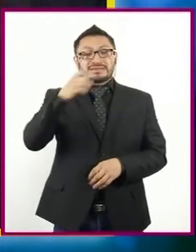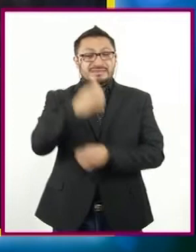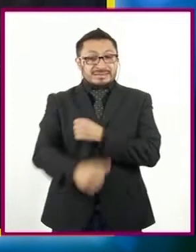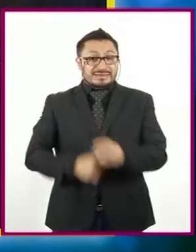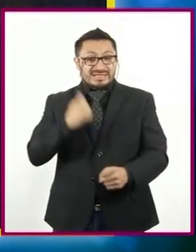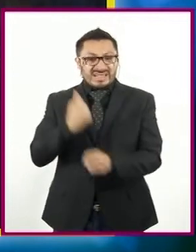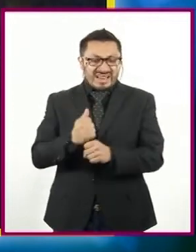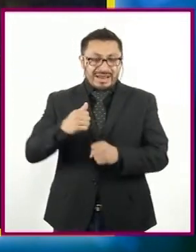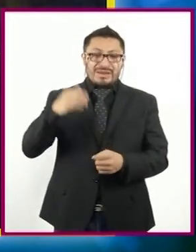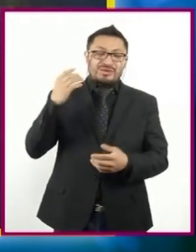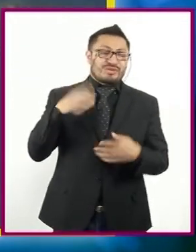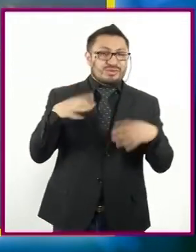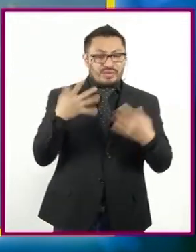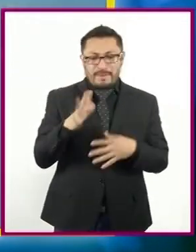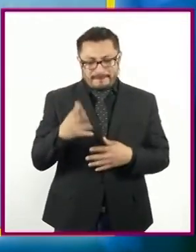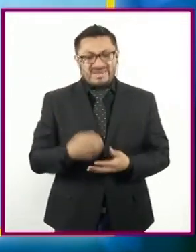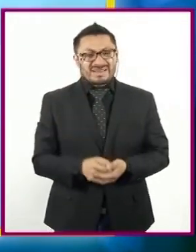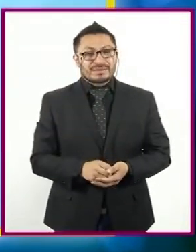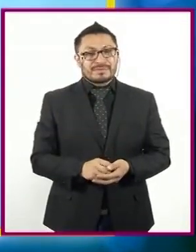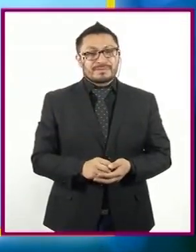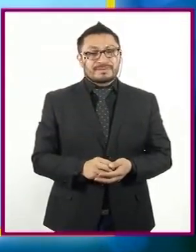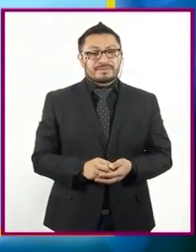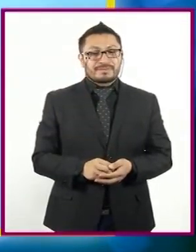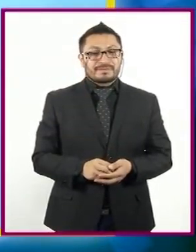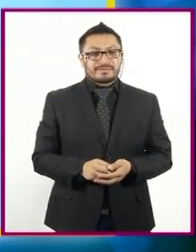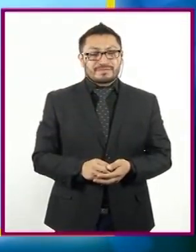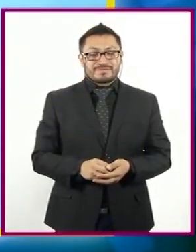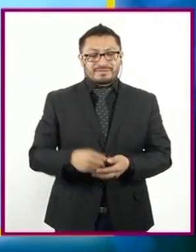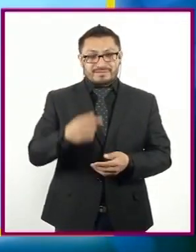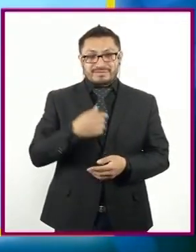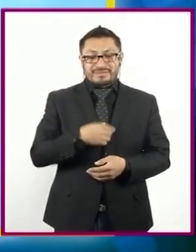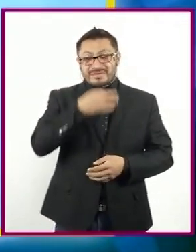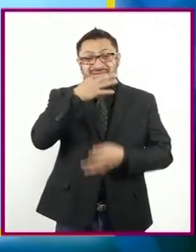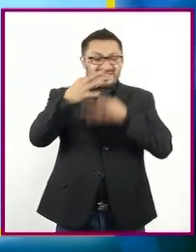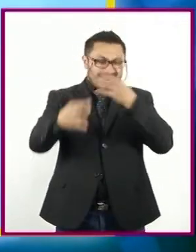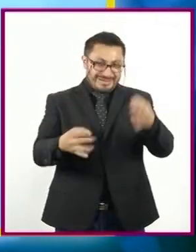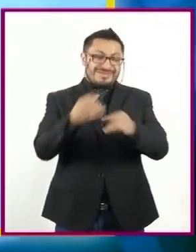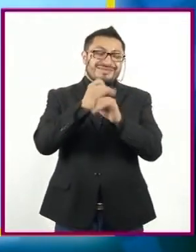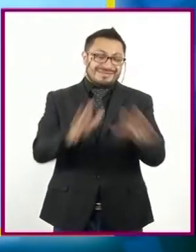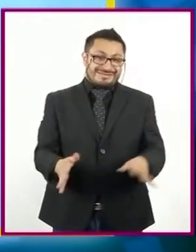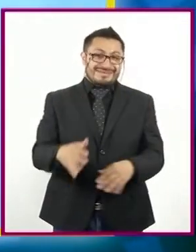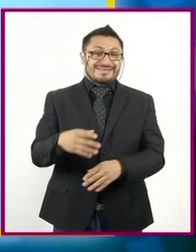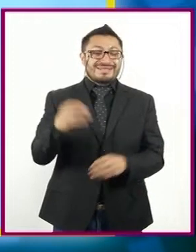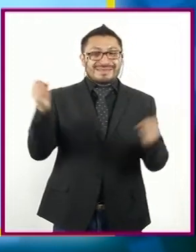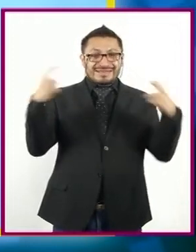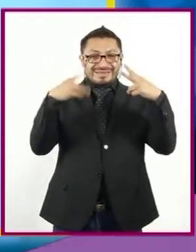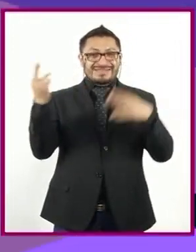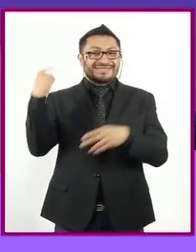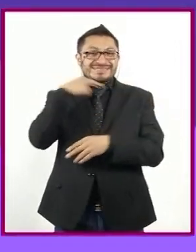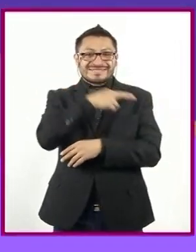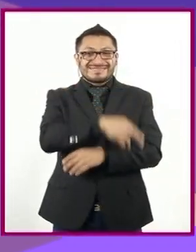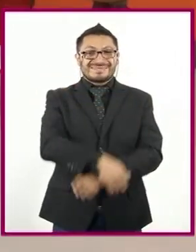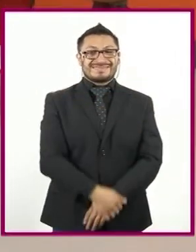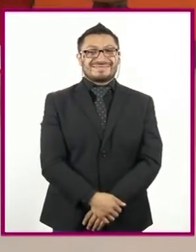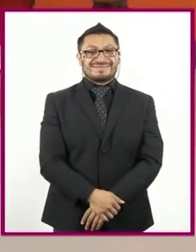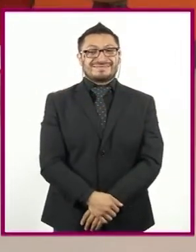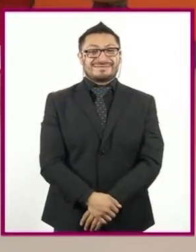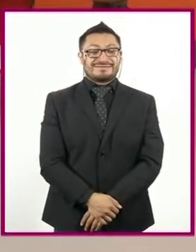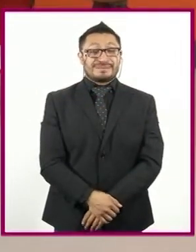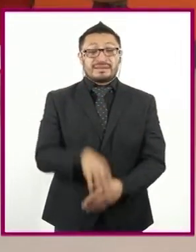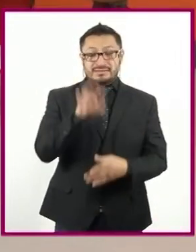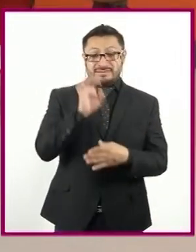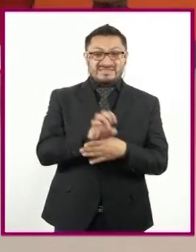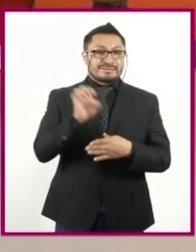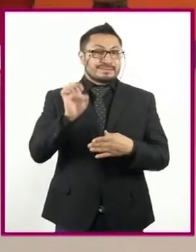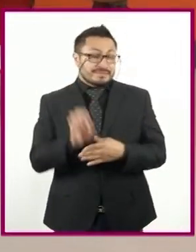máximo antes de desintegrarse. Reportando para ustedes esta información. Nos vemos muy pronto.